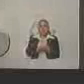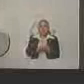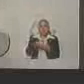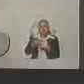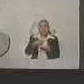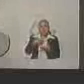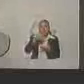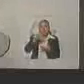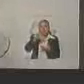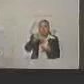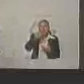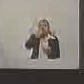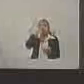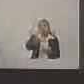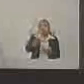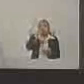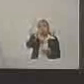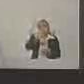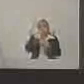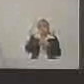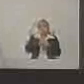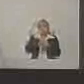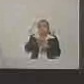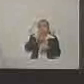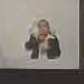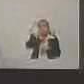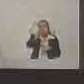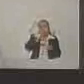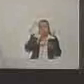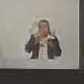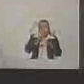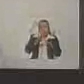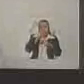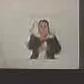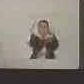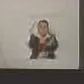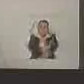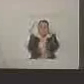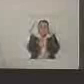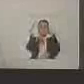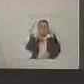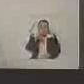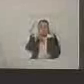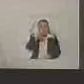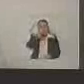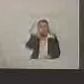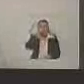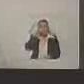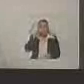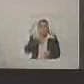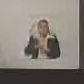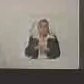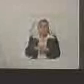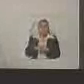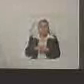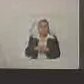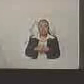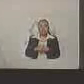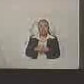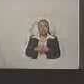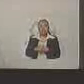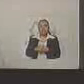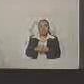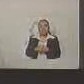Yo te digo, amigo, que si tú trabajas en la delegación Benito Juárez, amiga, temblad